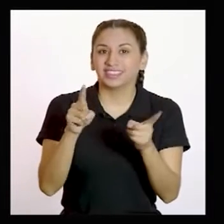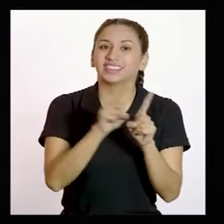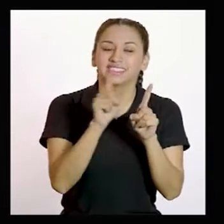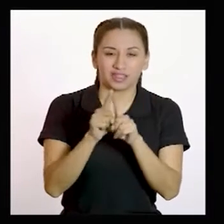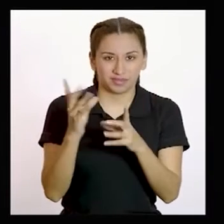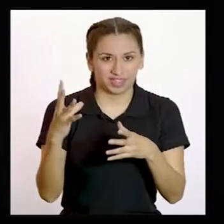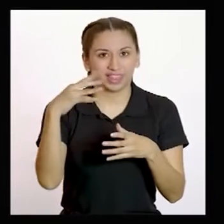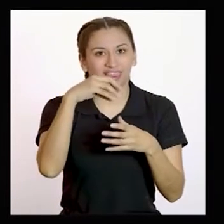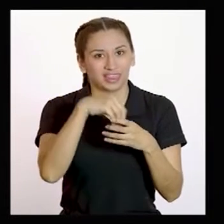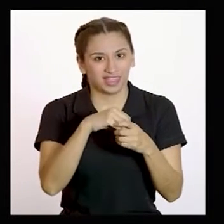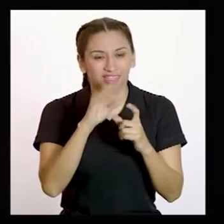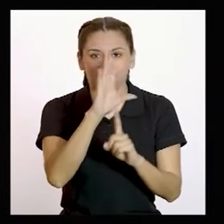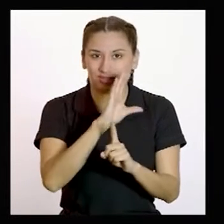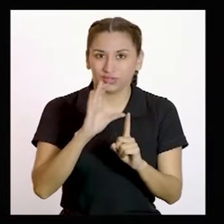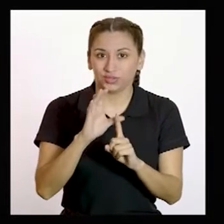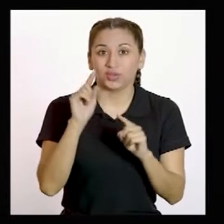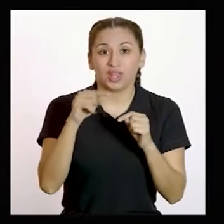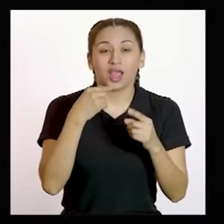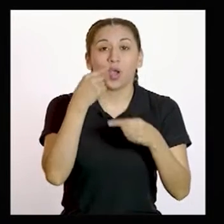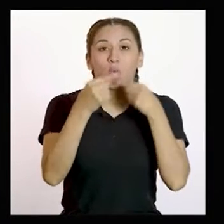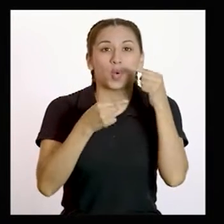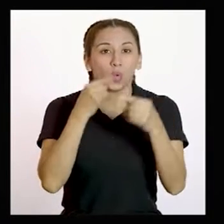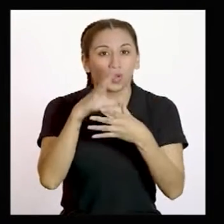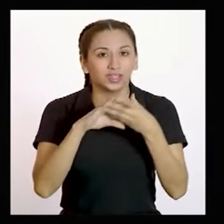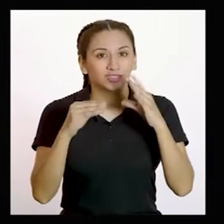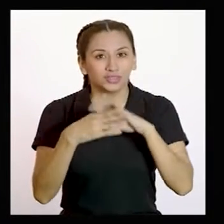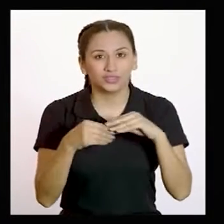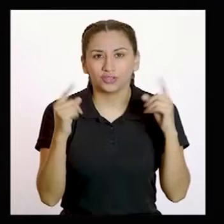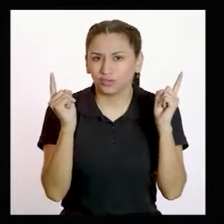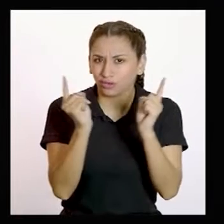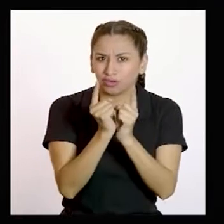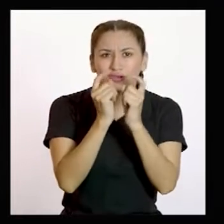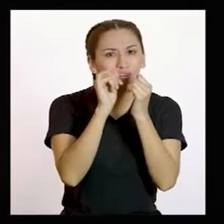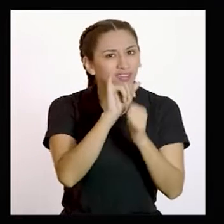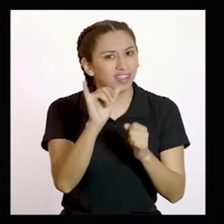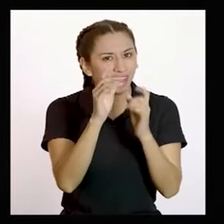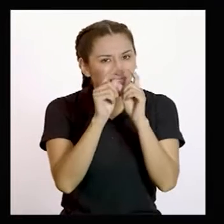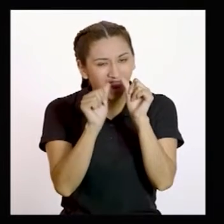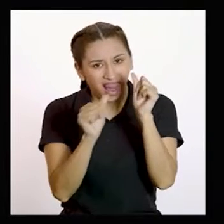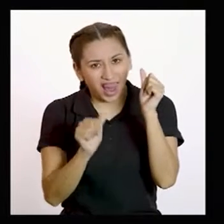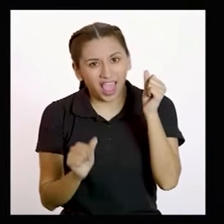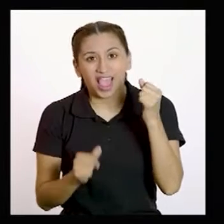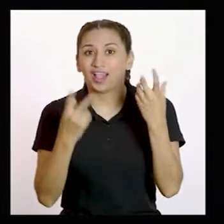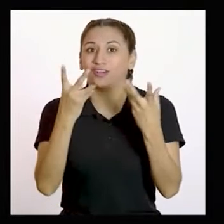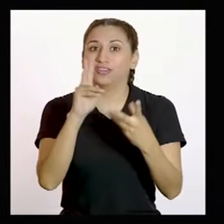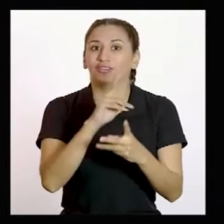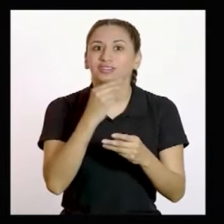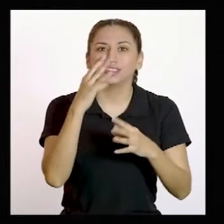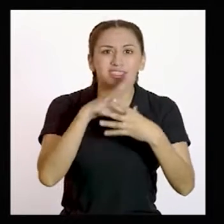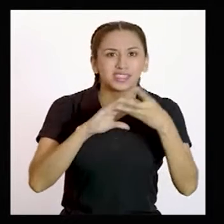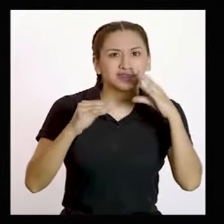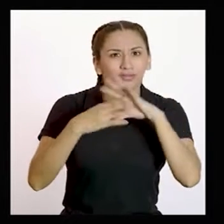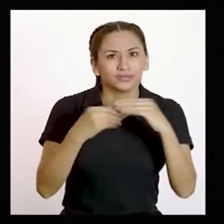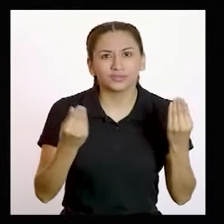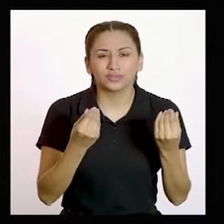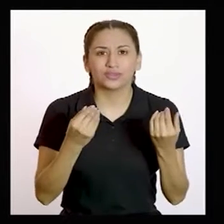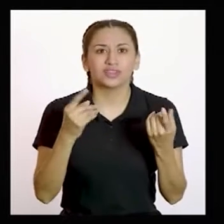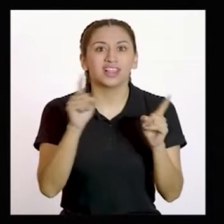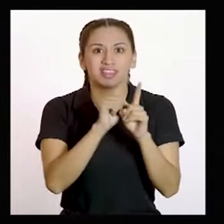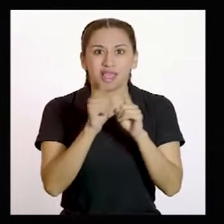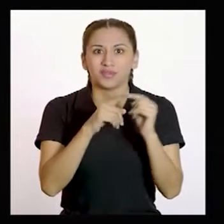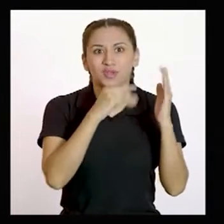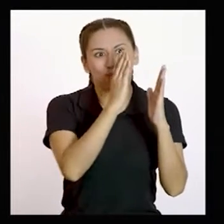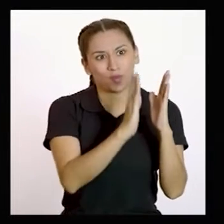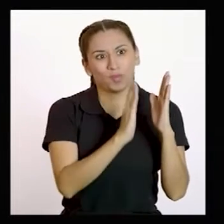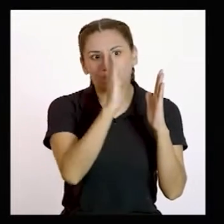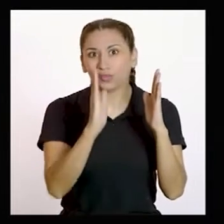son consecuencia de esa diversidad, pues aquí tenemos relatos orales, cuentos cortos y largos, novelas que se